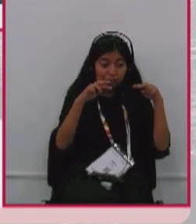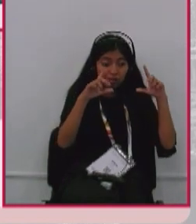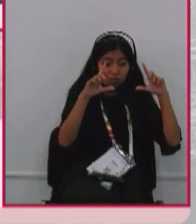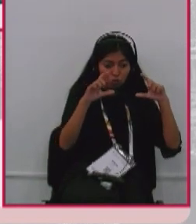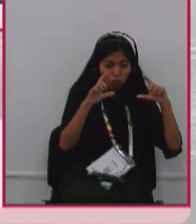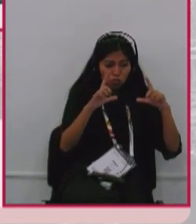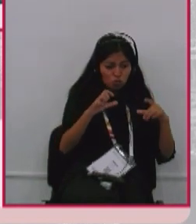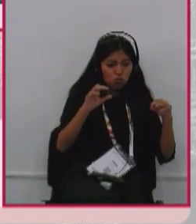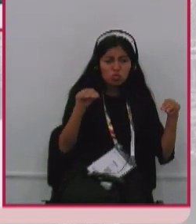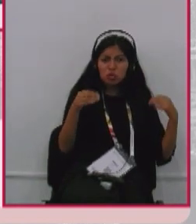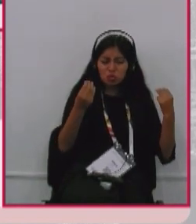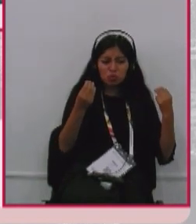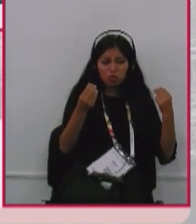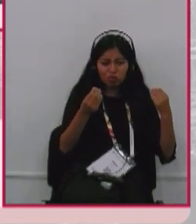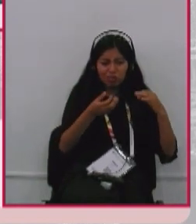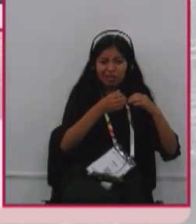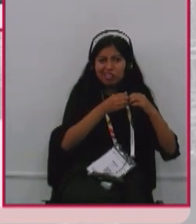se comportaba la solución, ¿no?